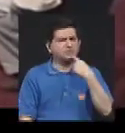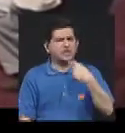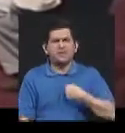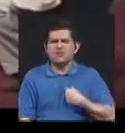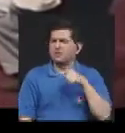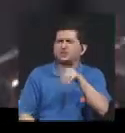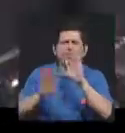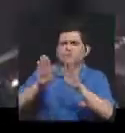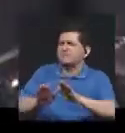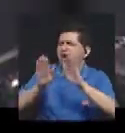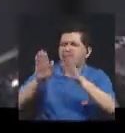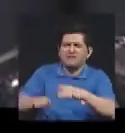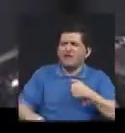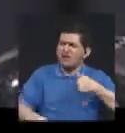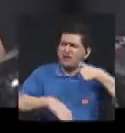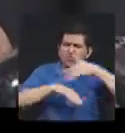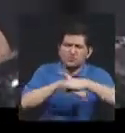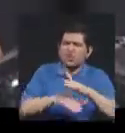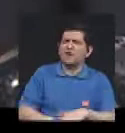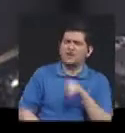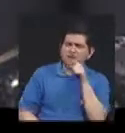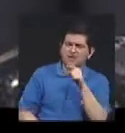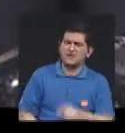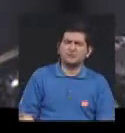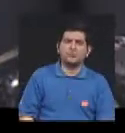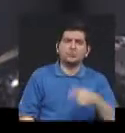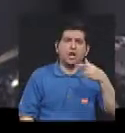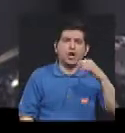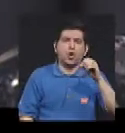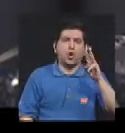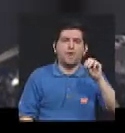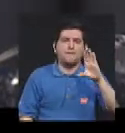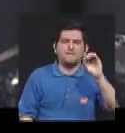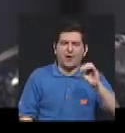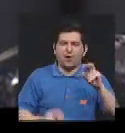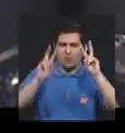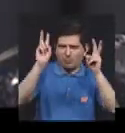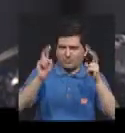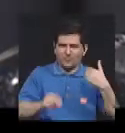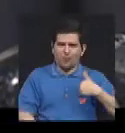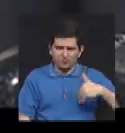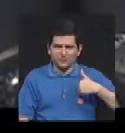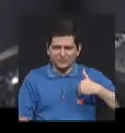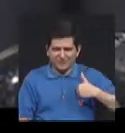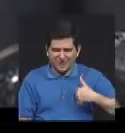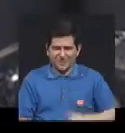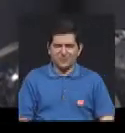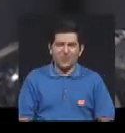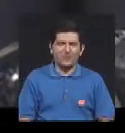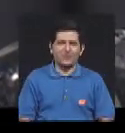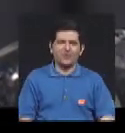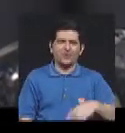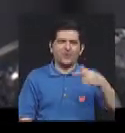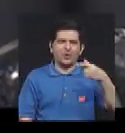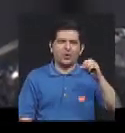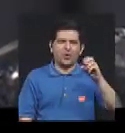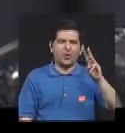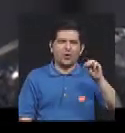dijo, no se preocupe, yo le mando a Gomeco. Gomeco era un señor, Gómez